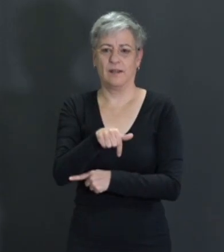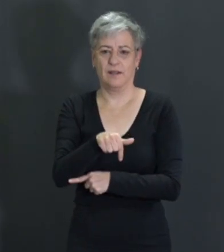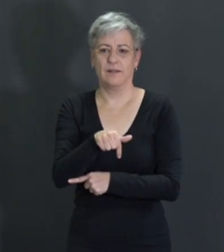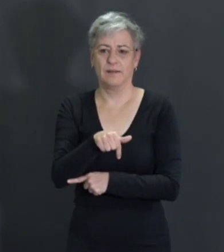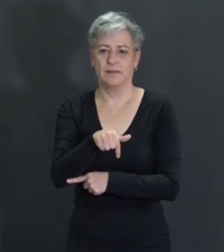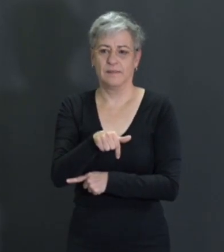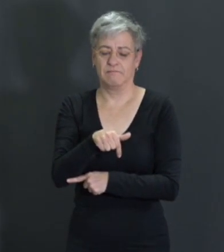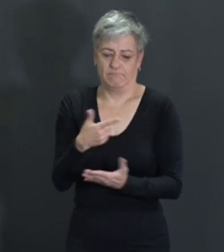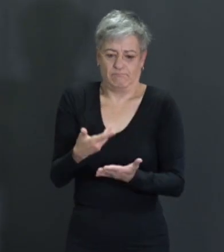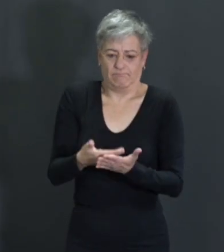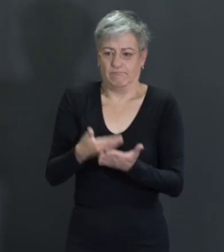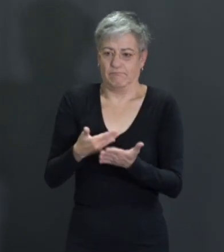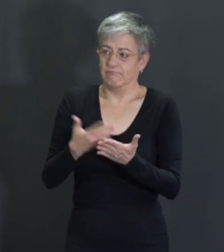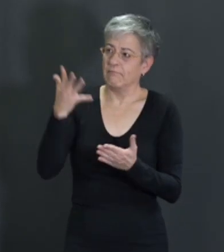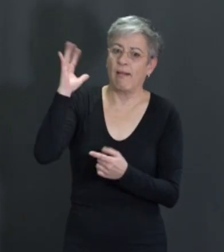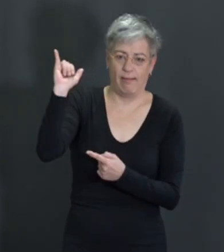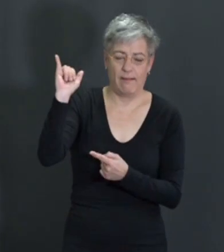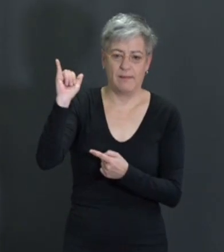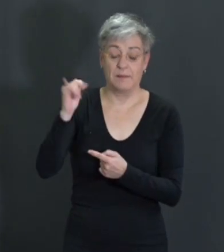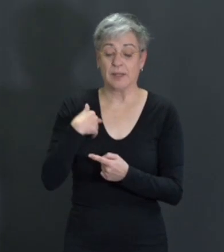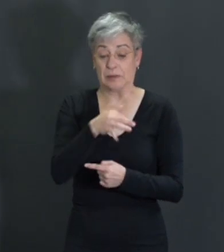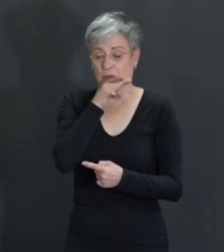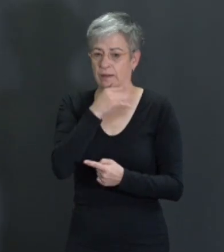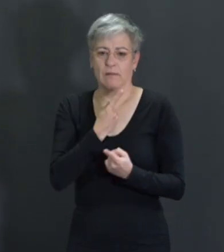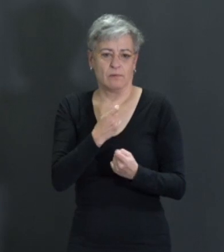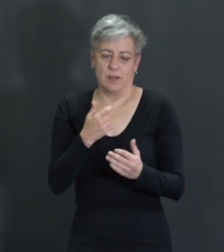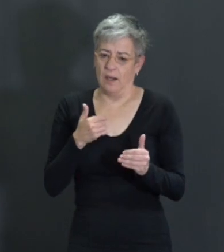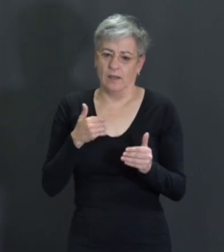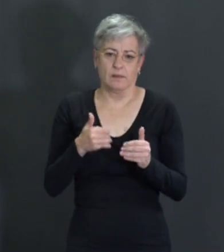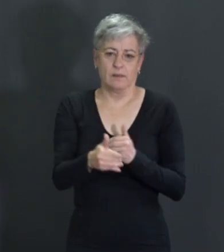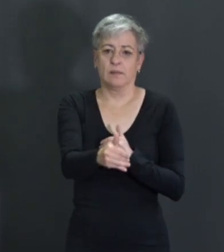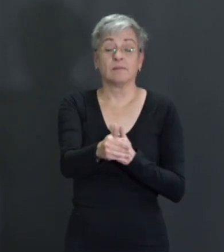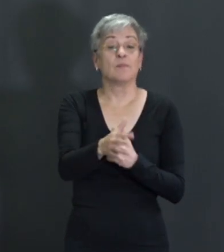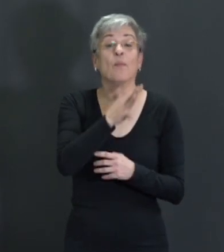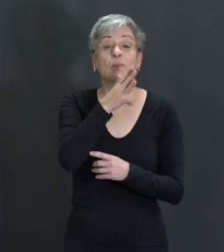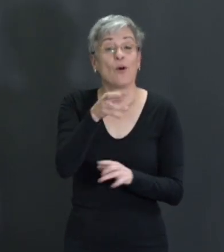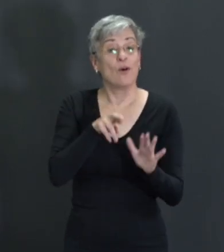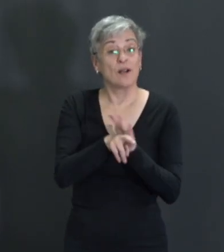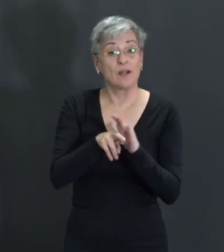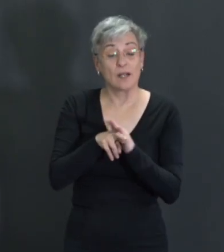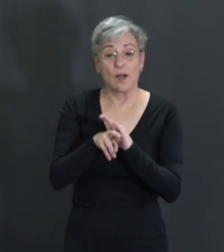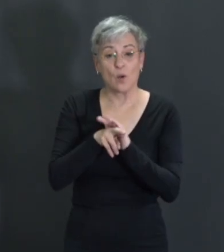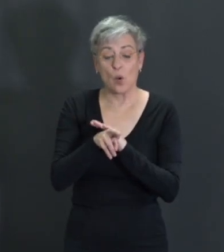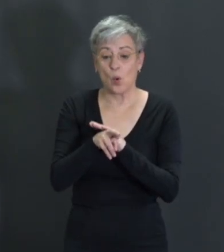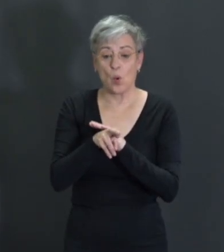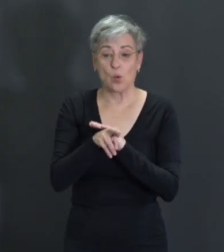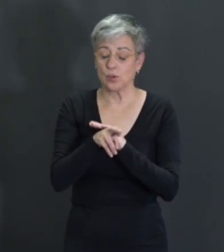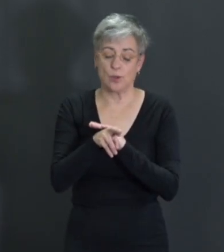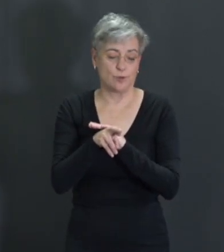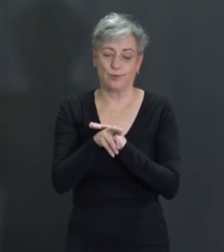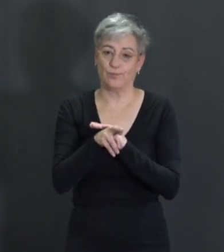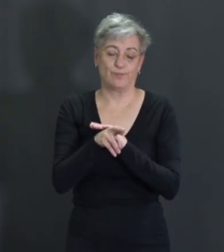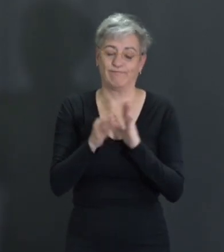sobradamente contrastadas. Pero tenemos mucho por delante, ¿no?, porque los recursos no son los que responden